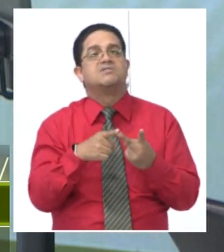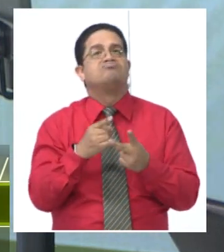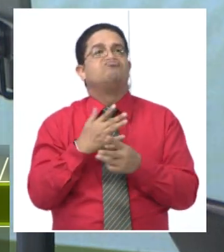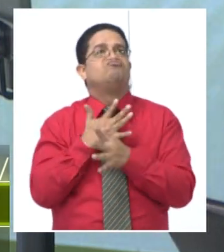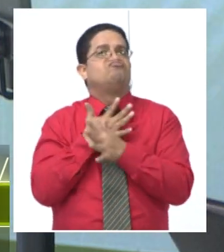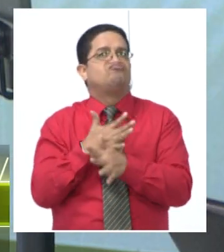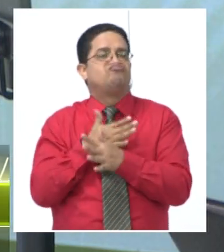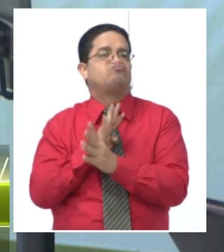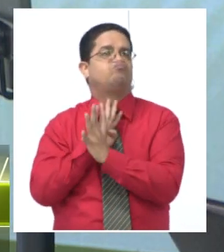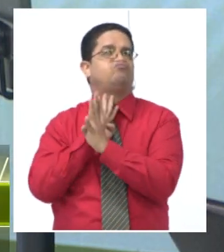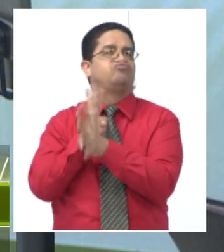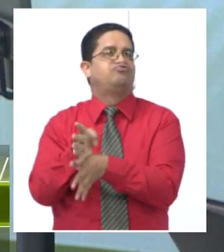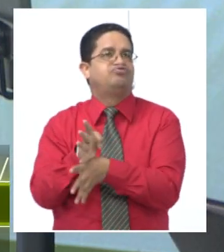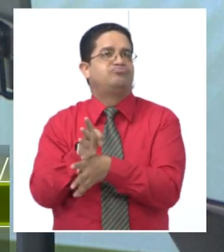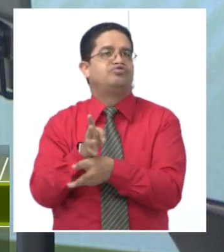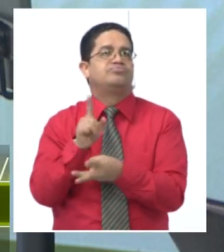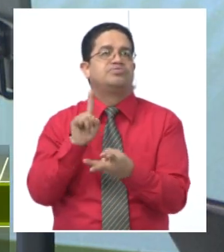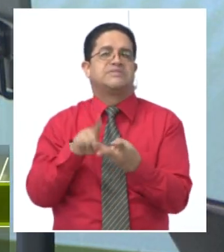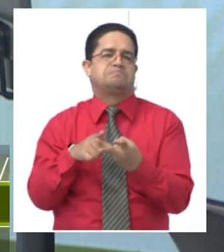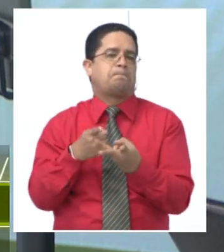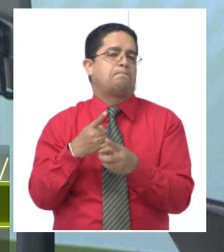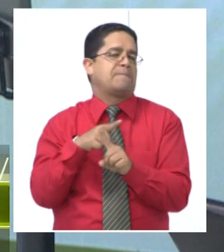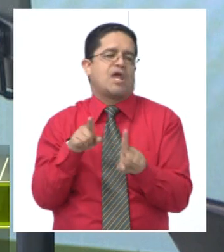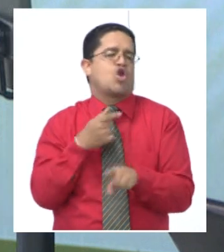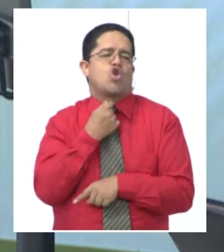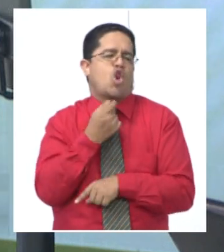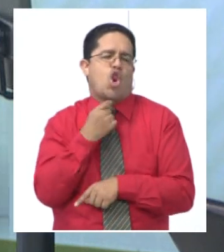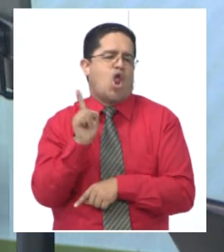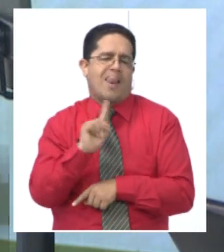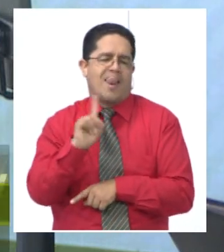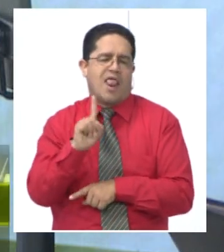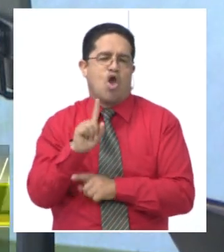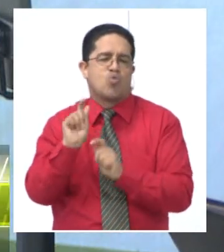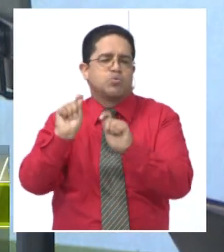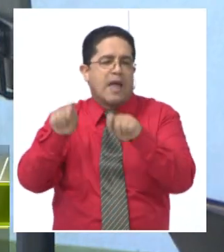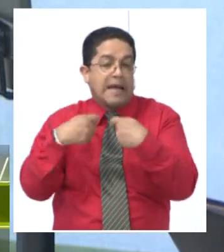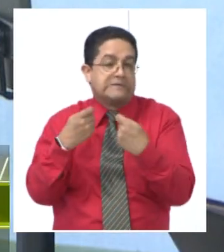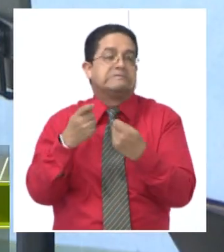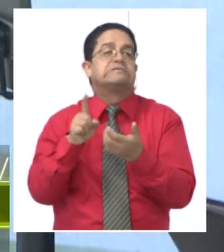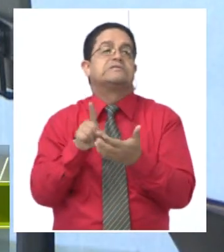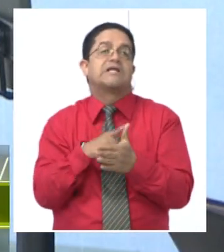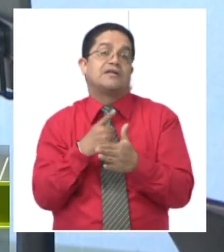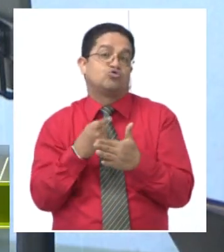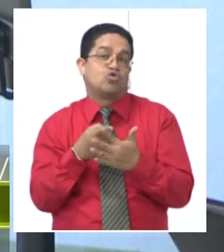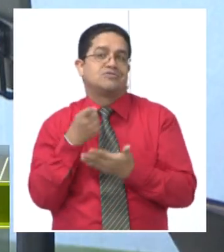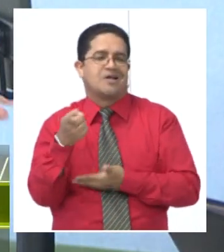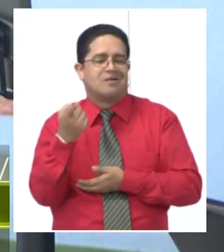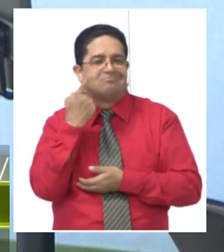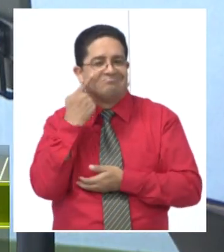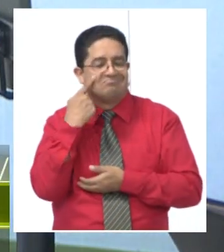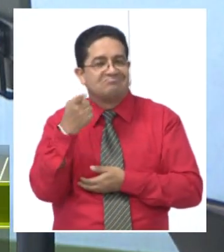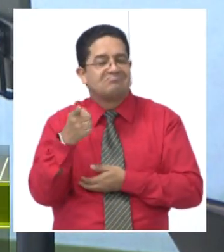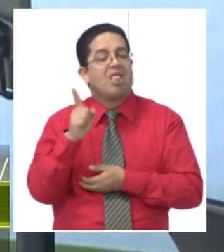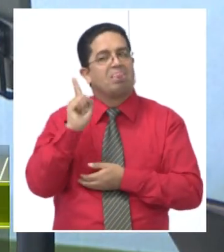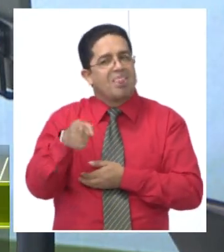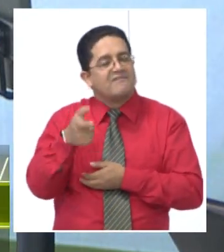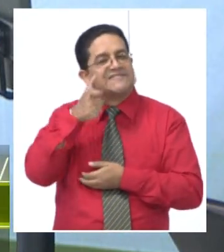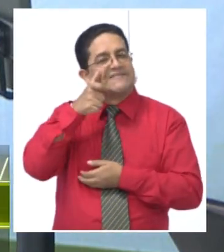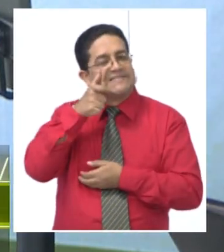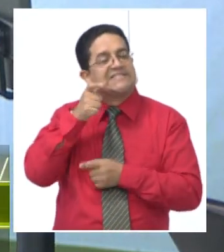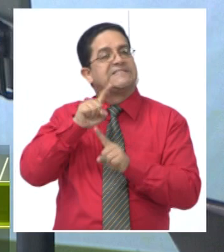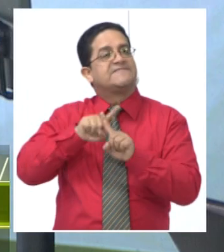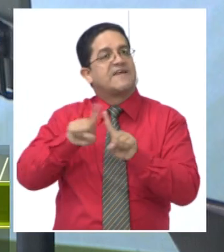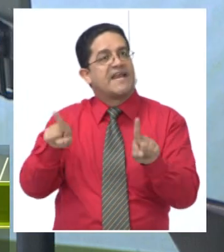usar métodos de barrera y no le gustan, le molestan, le hacen daño, y entonces en ella tienes que tener una conducta y un seguimiento diferente a